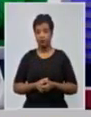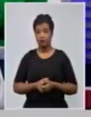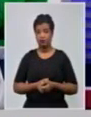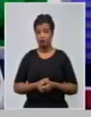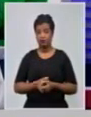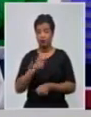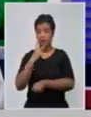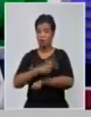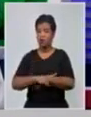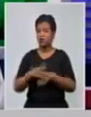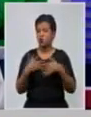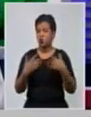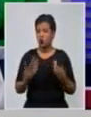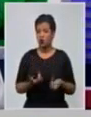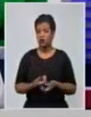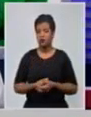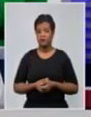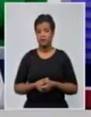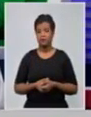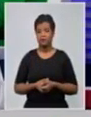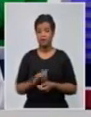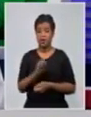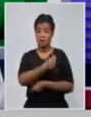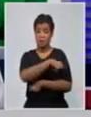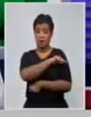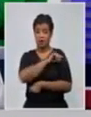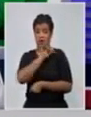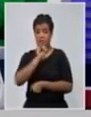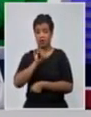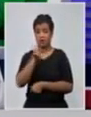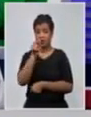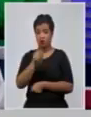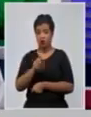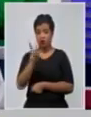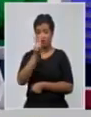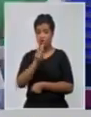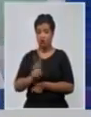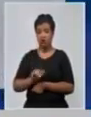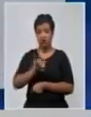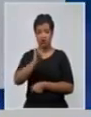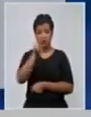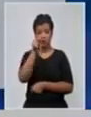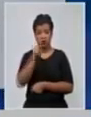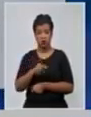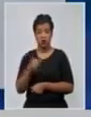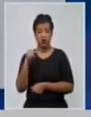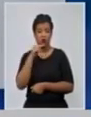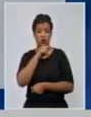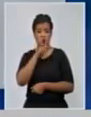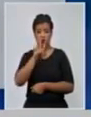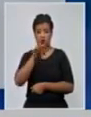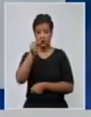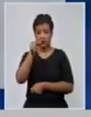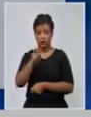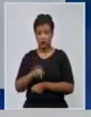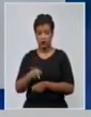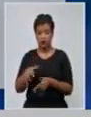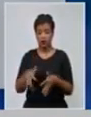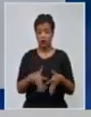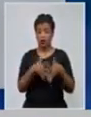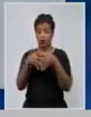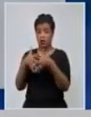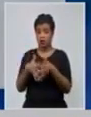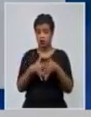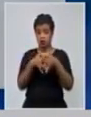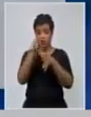COVID-19 procedían de España 7, de Venezuela 6, de Rusia 5, de Estados Unidos